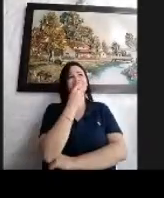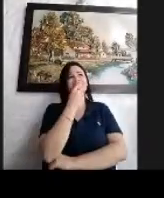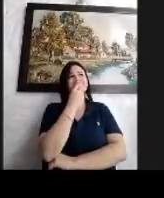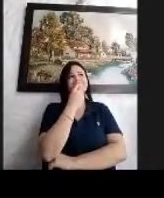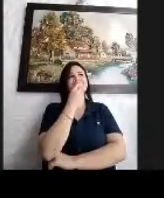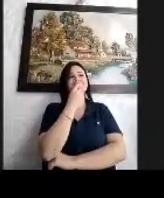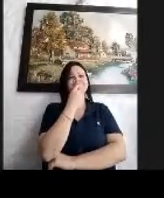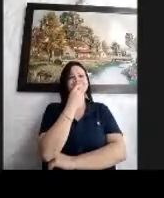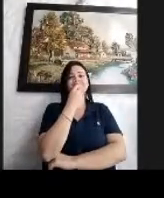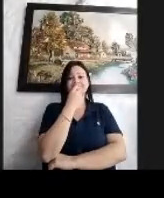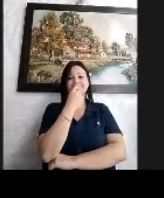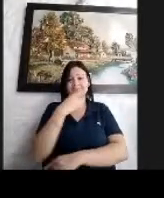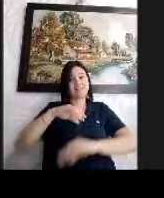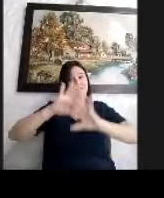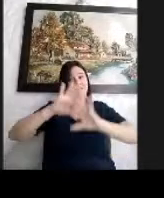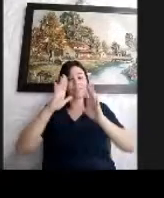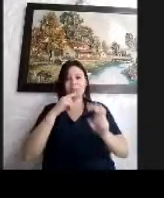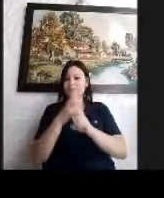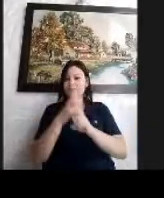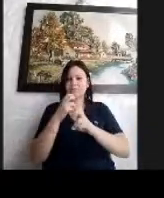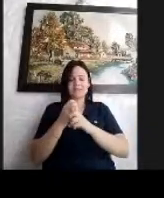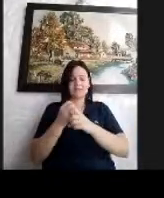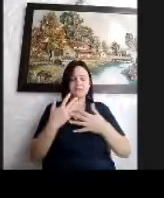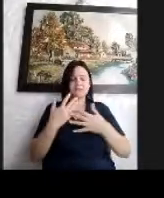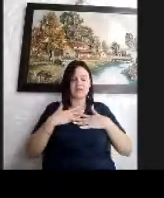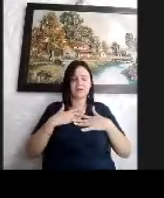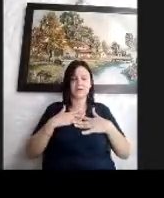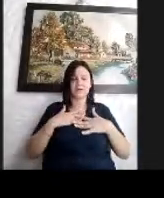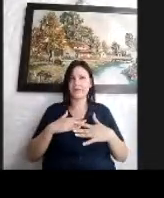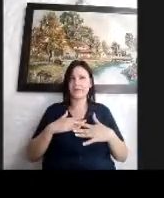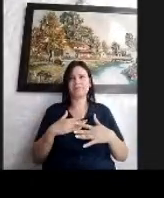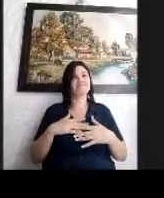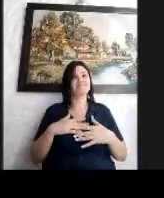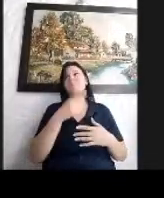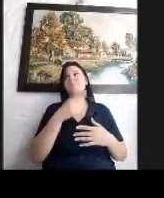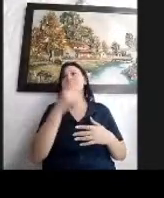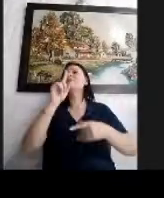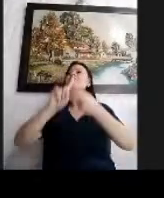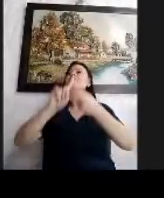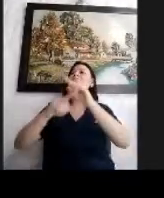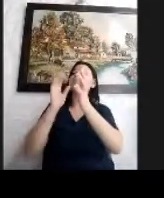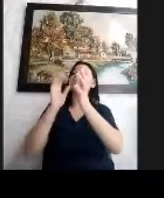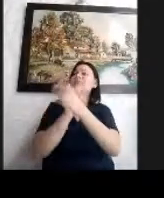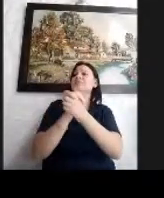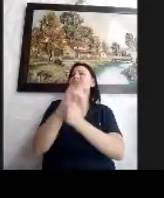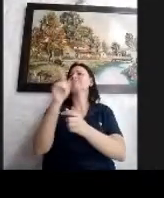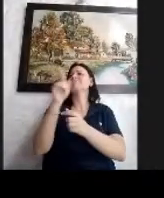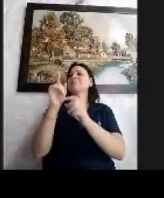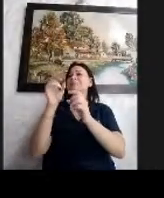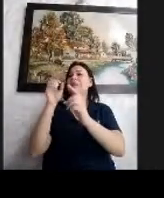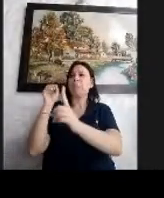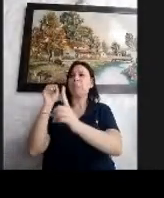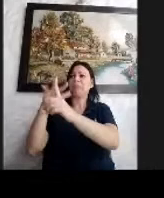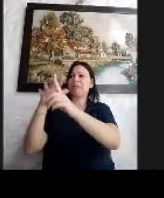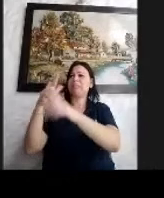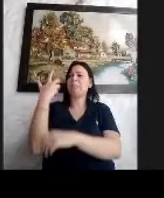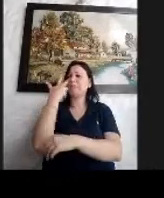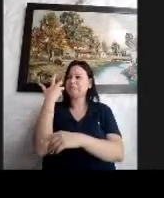calma cuando los amigos y los familiares se enferman o cuando uno pierde a sus